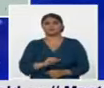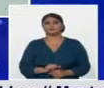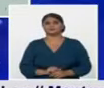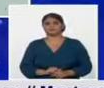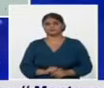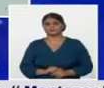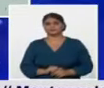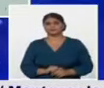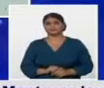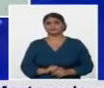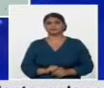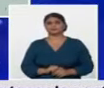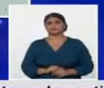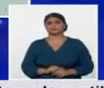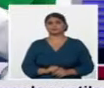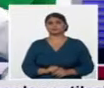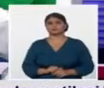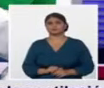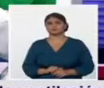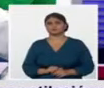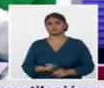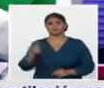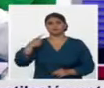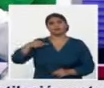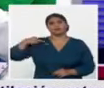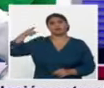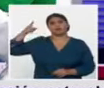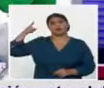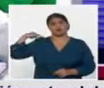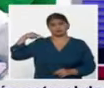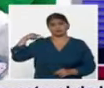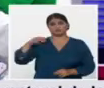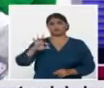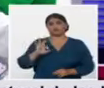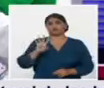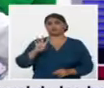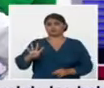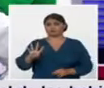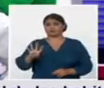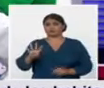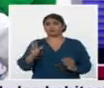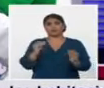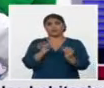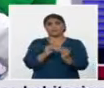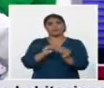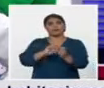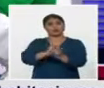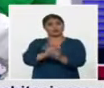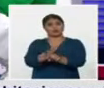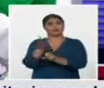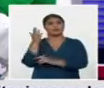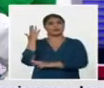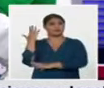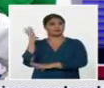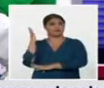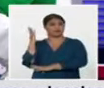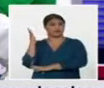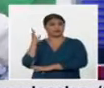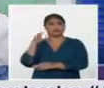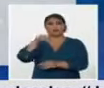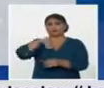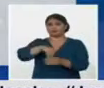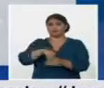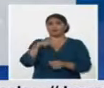forma, ayer, de los 84 casos importados que tuvimos en nuestro país, de